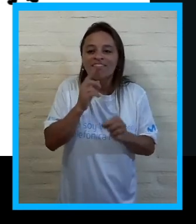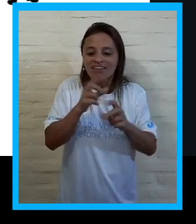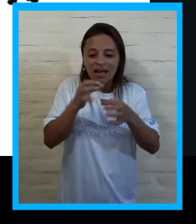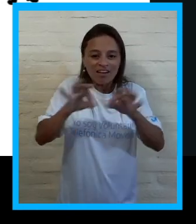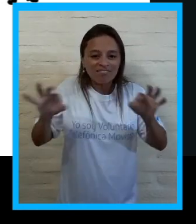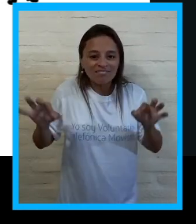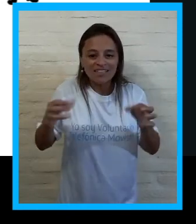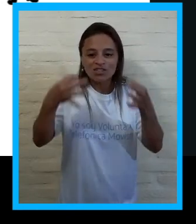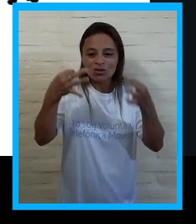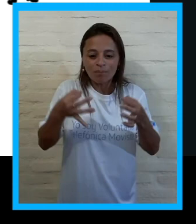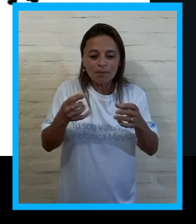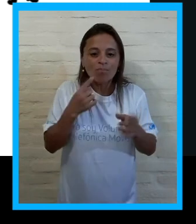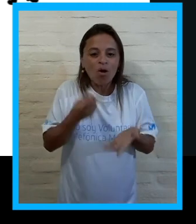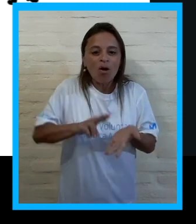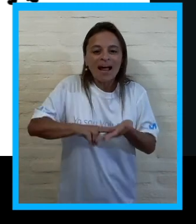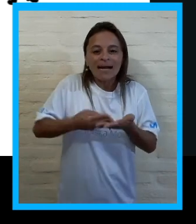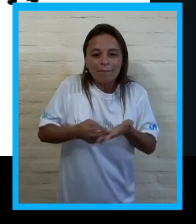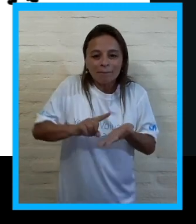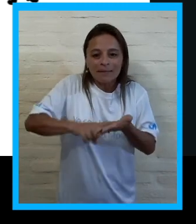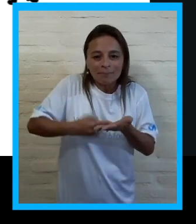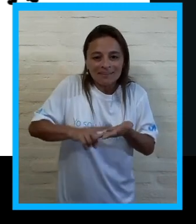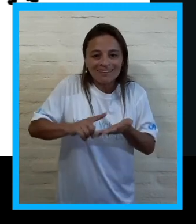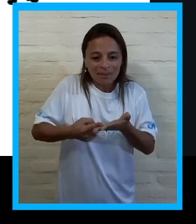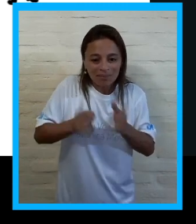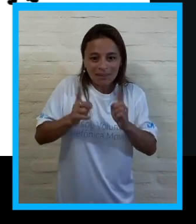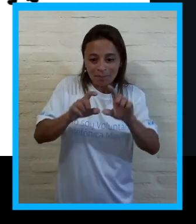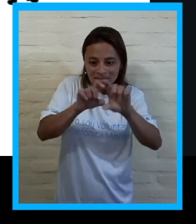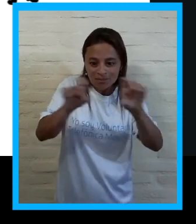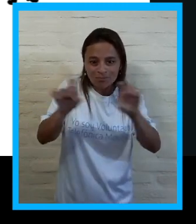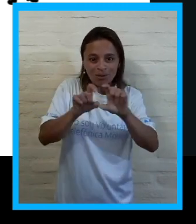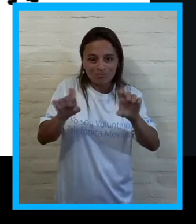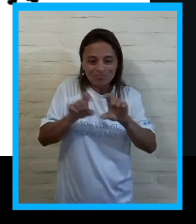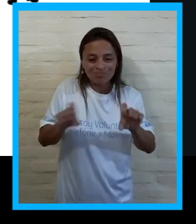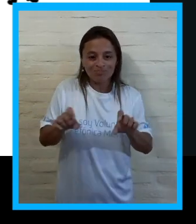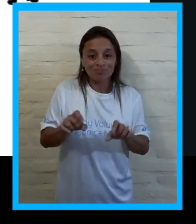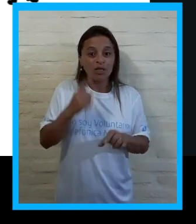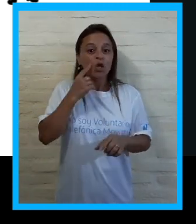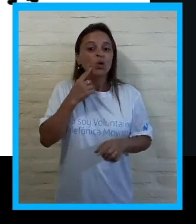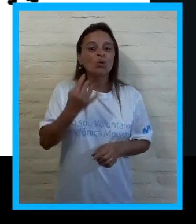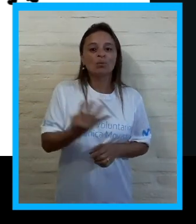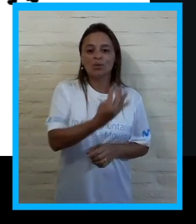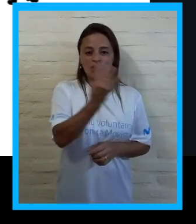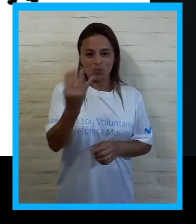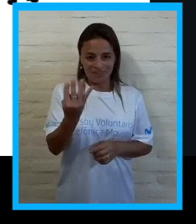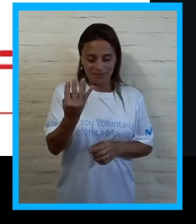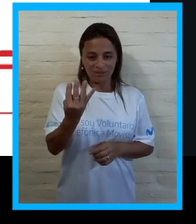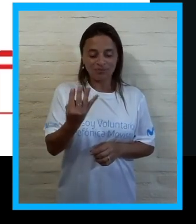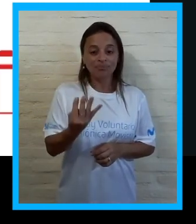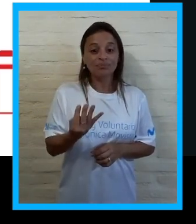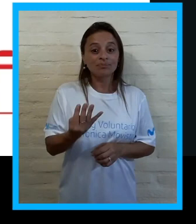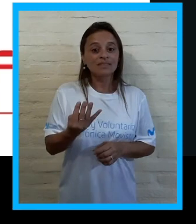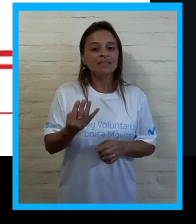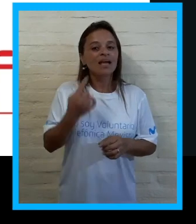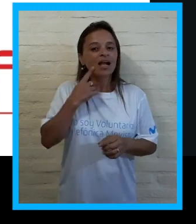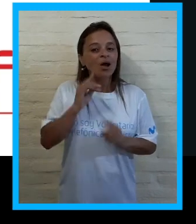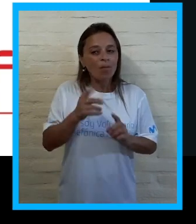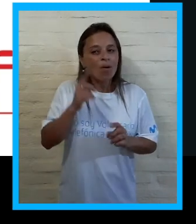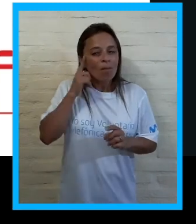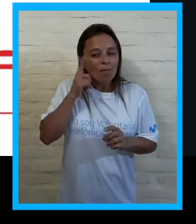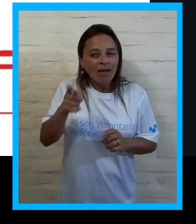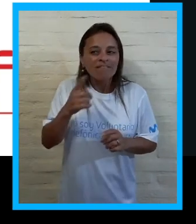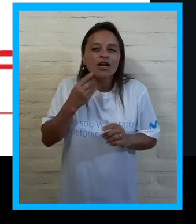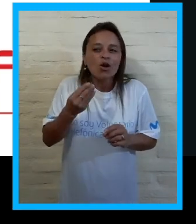repiten. ¿Será que hemos hallado nuestro patrón? Paso 4. Te desafío